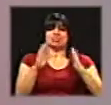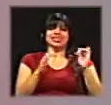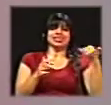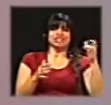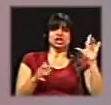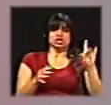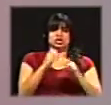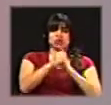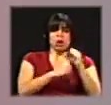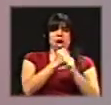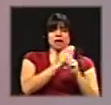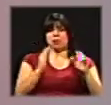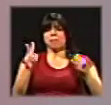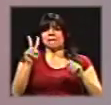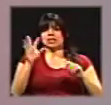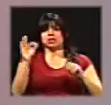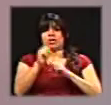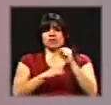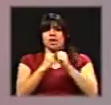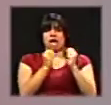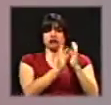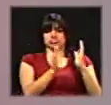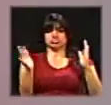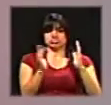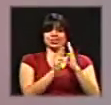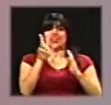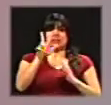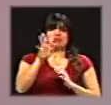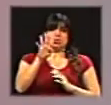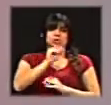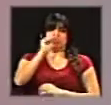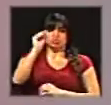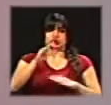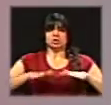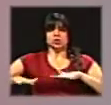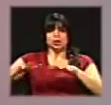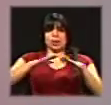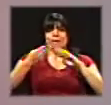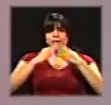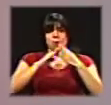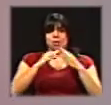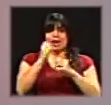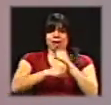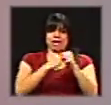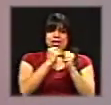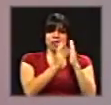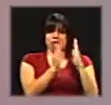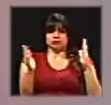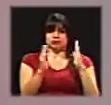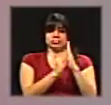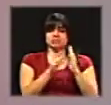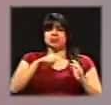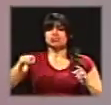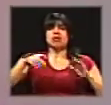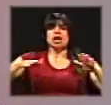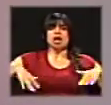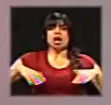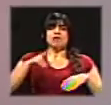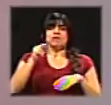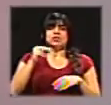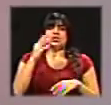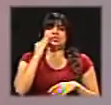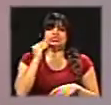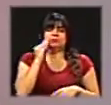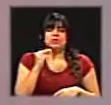y 29 años, 34% de la población está en esas edades, no vivieron o no viven,